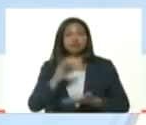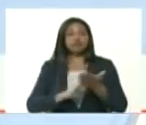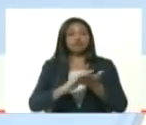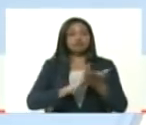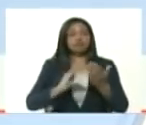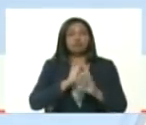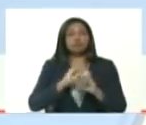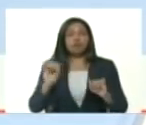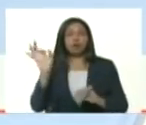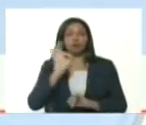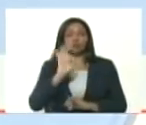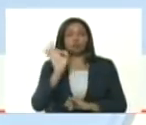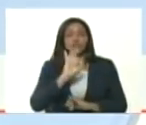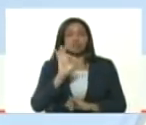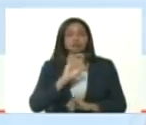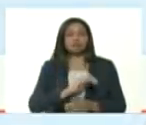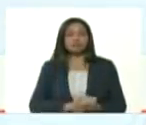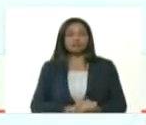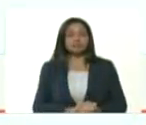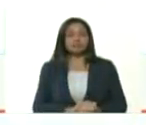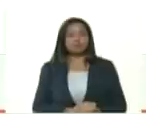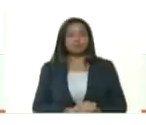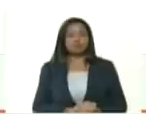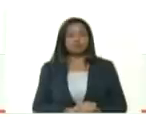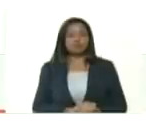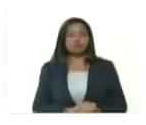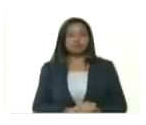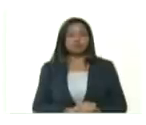para un porcentaje de